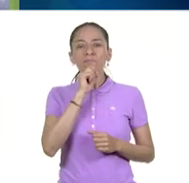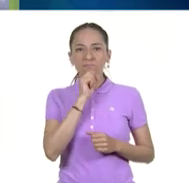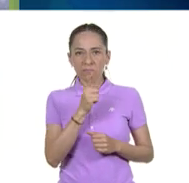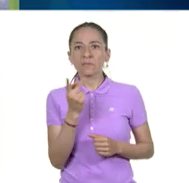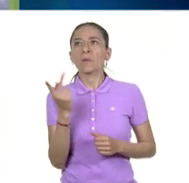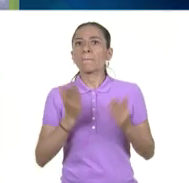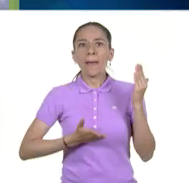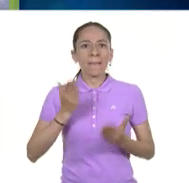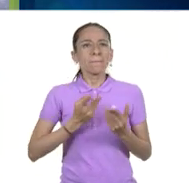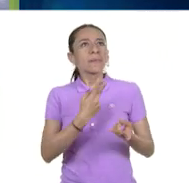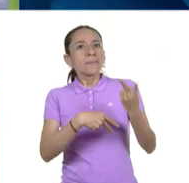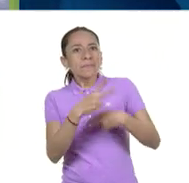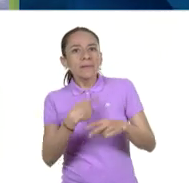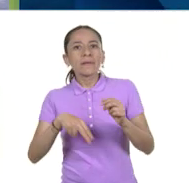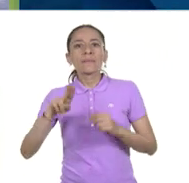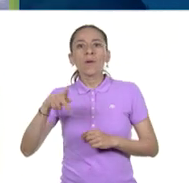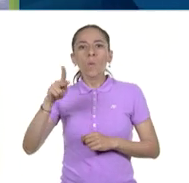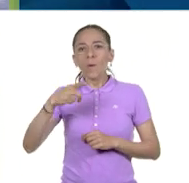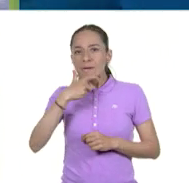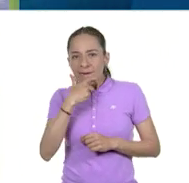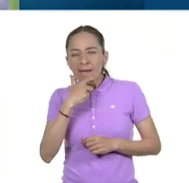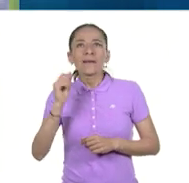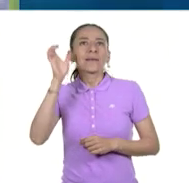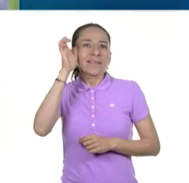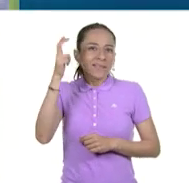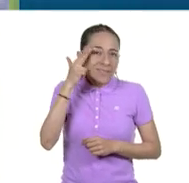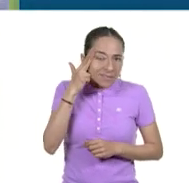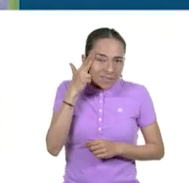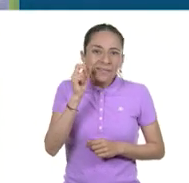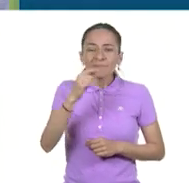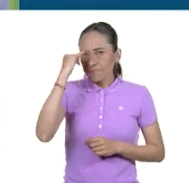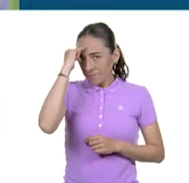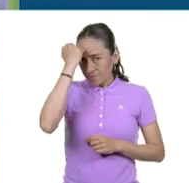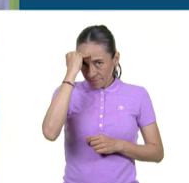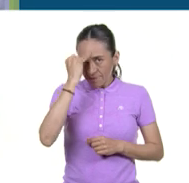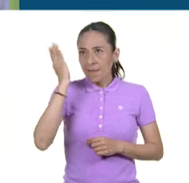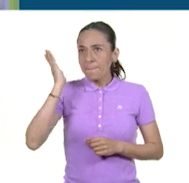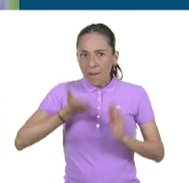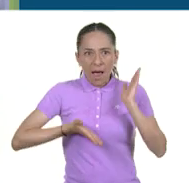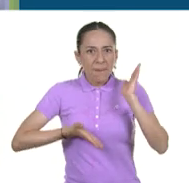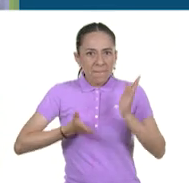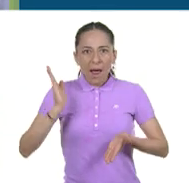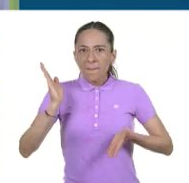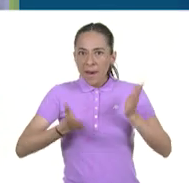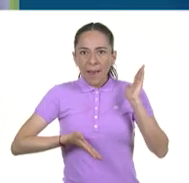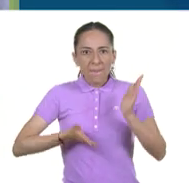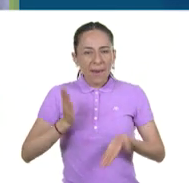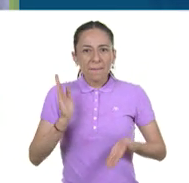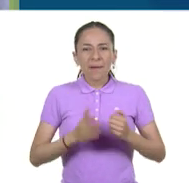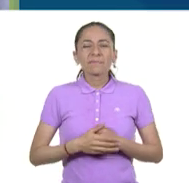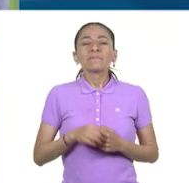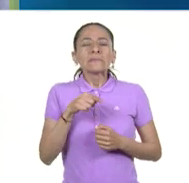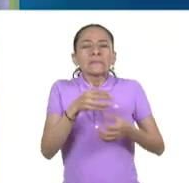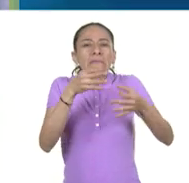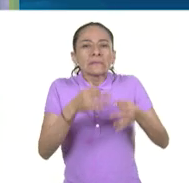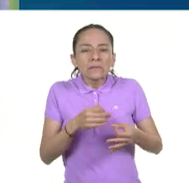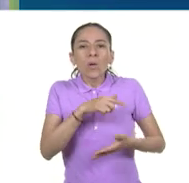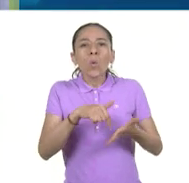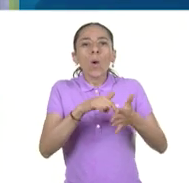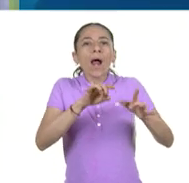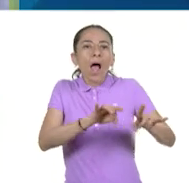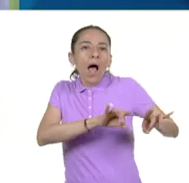de países como Reino Unido, China e India, los cuales llegan en su mayoría a Australia y Nueva